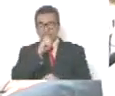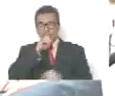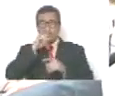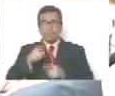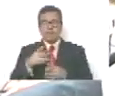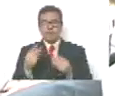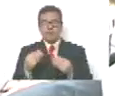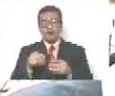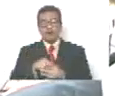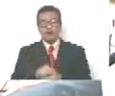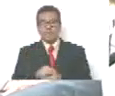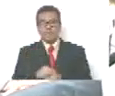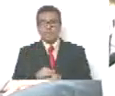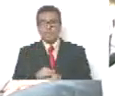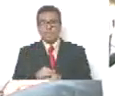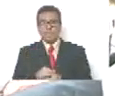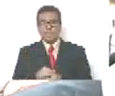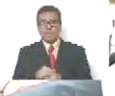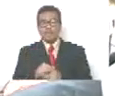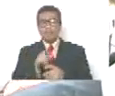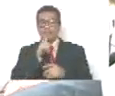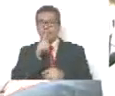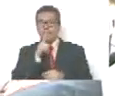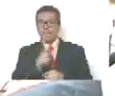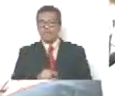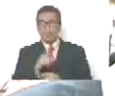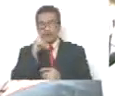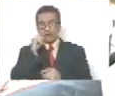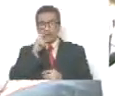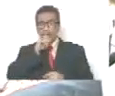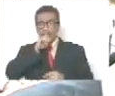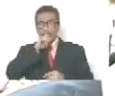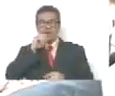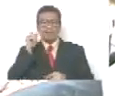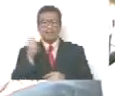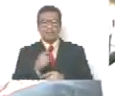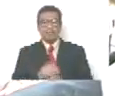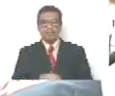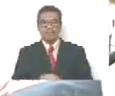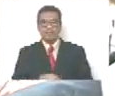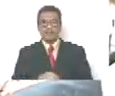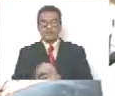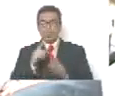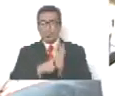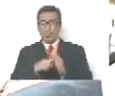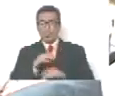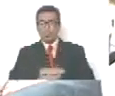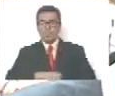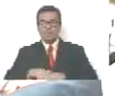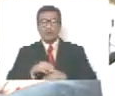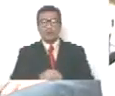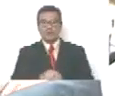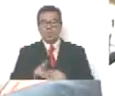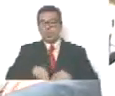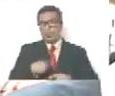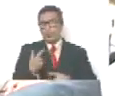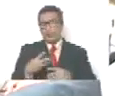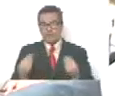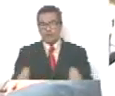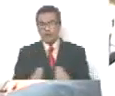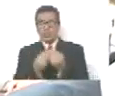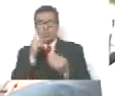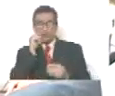de los hombres bestias miserables. El odio los hace ciegos y el resentido y el odiador no pueden estar cerca de un hombre